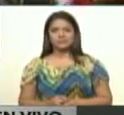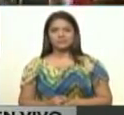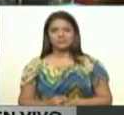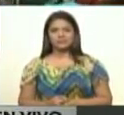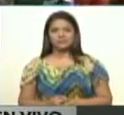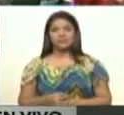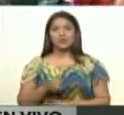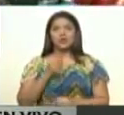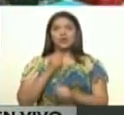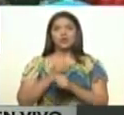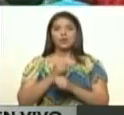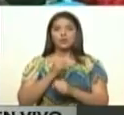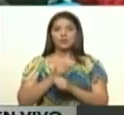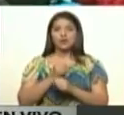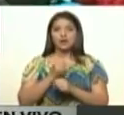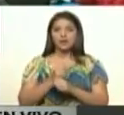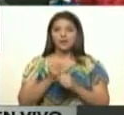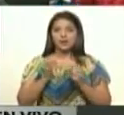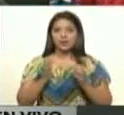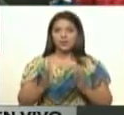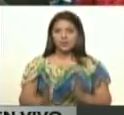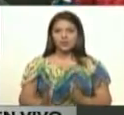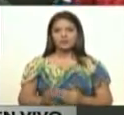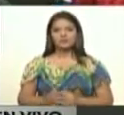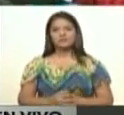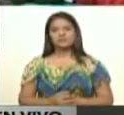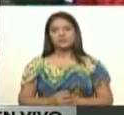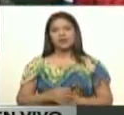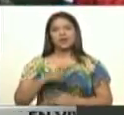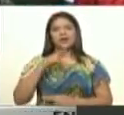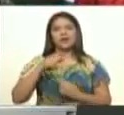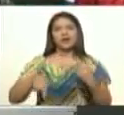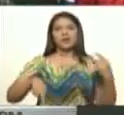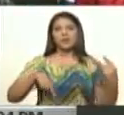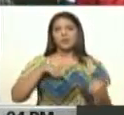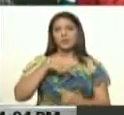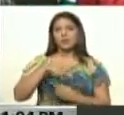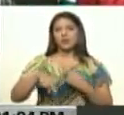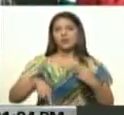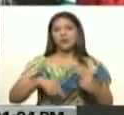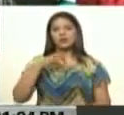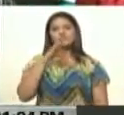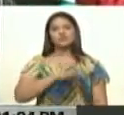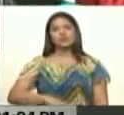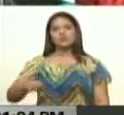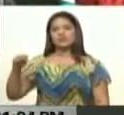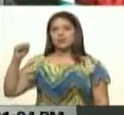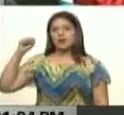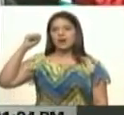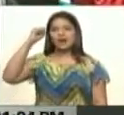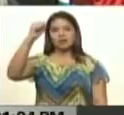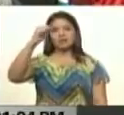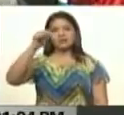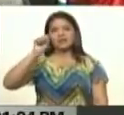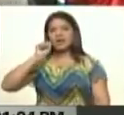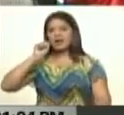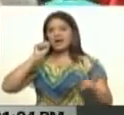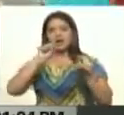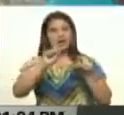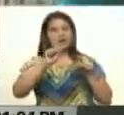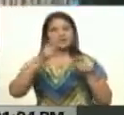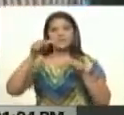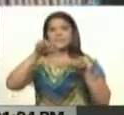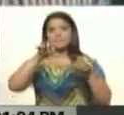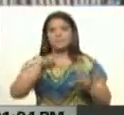Los trabajadoras y los trabajadores revolucionarios, socialistas, antiimperialistas